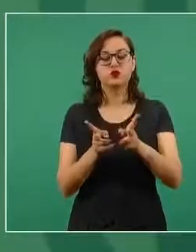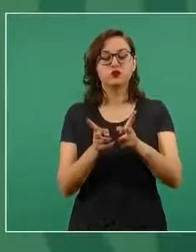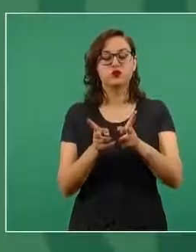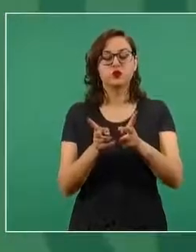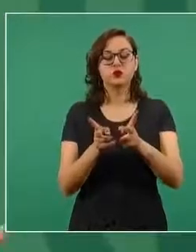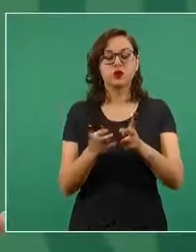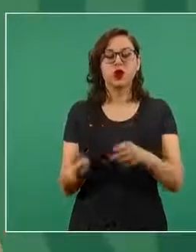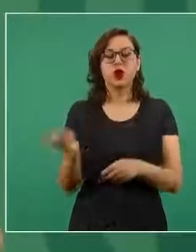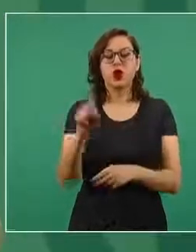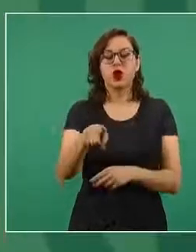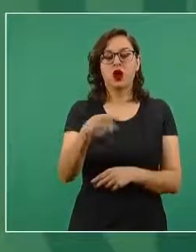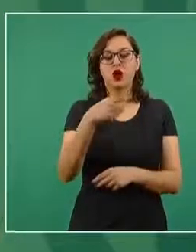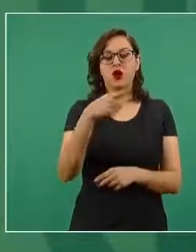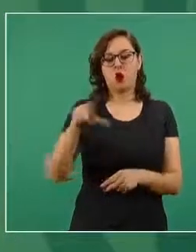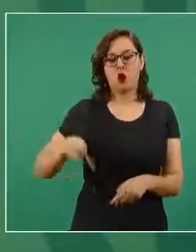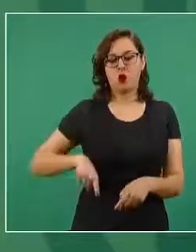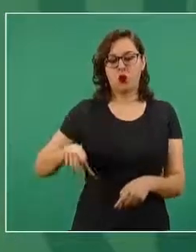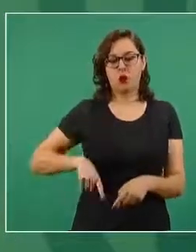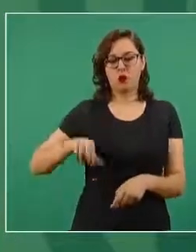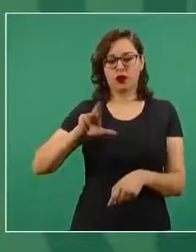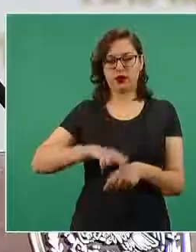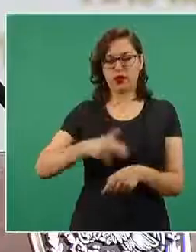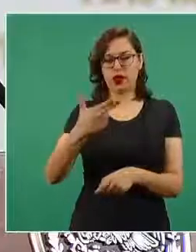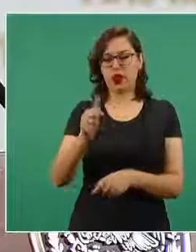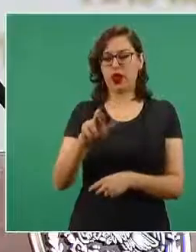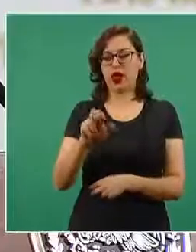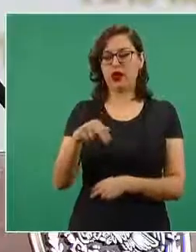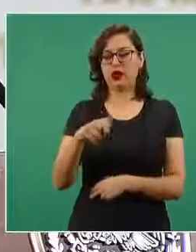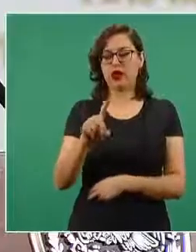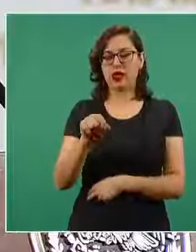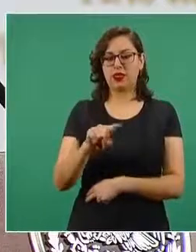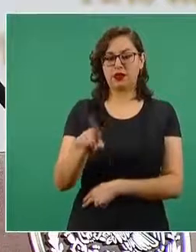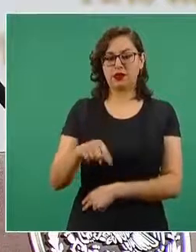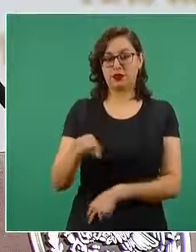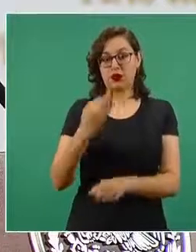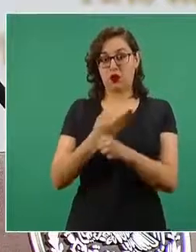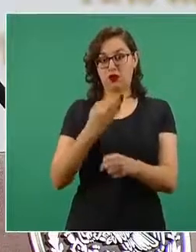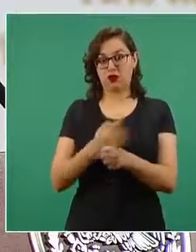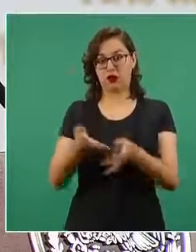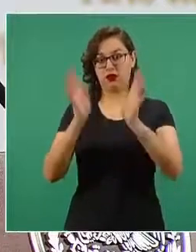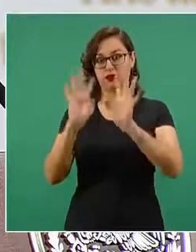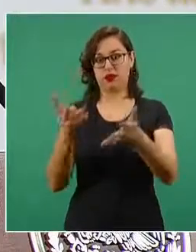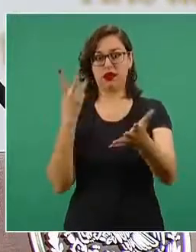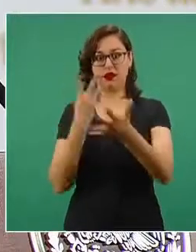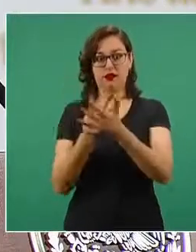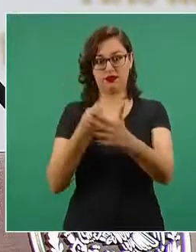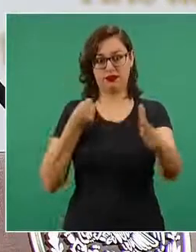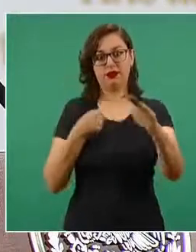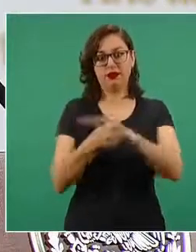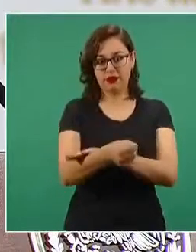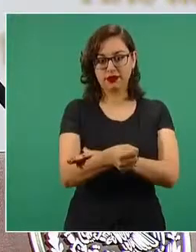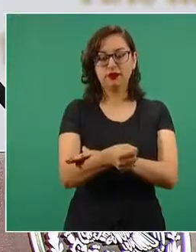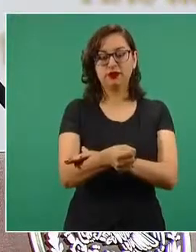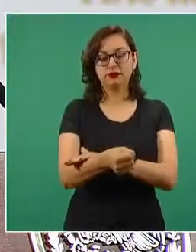de apellido Hernández, que está ahora detenido, está en la cárcel,